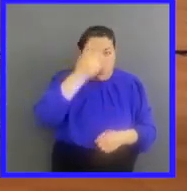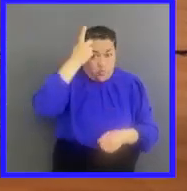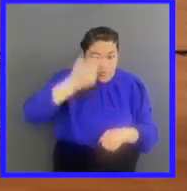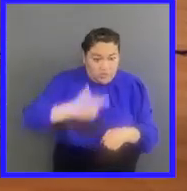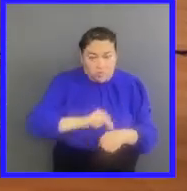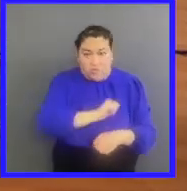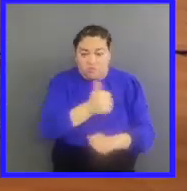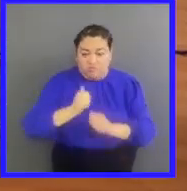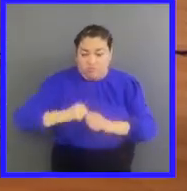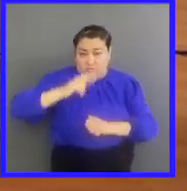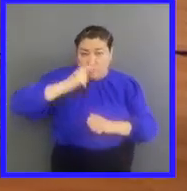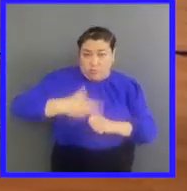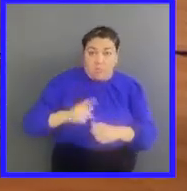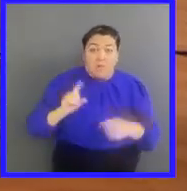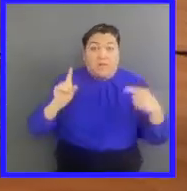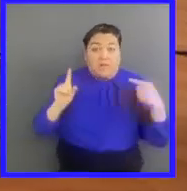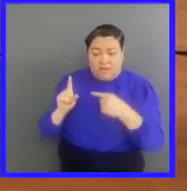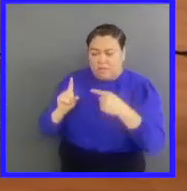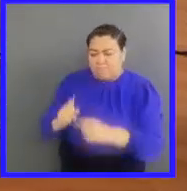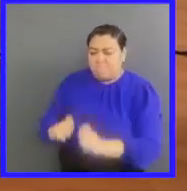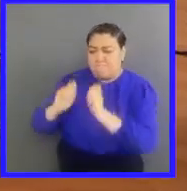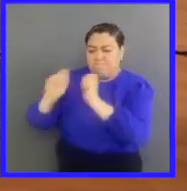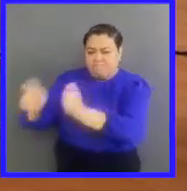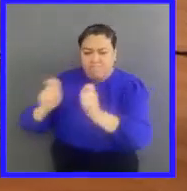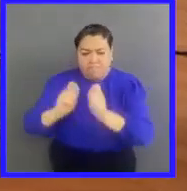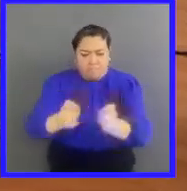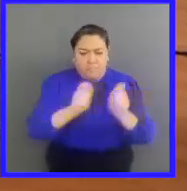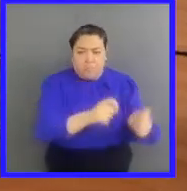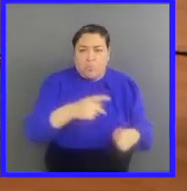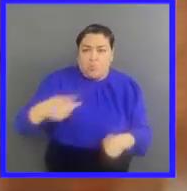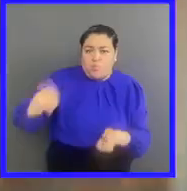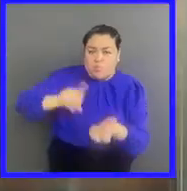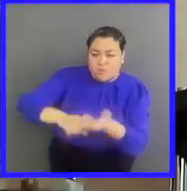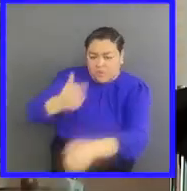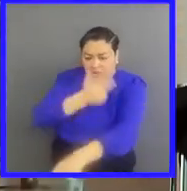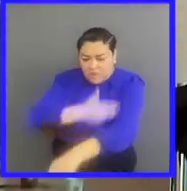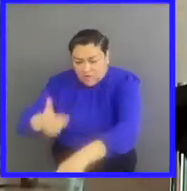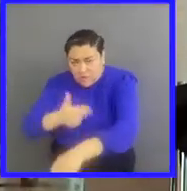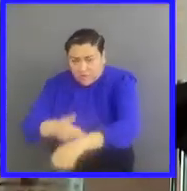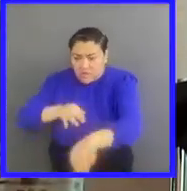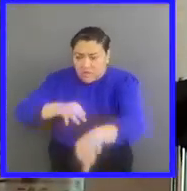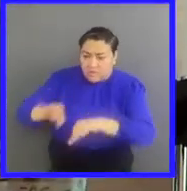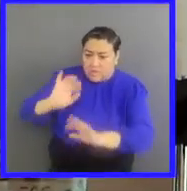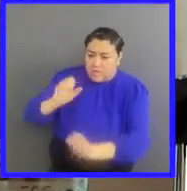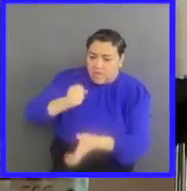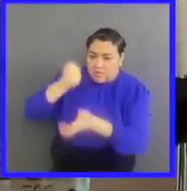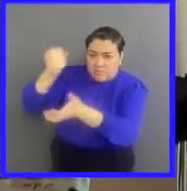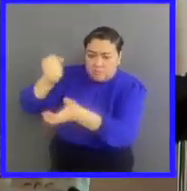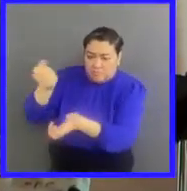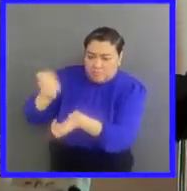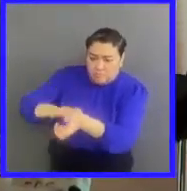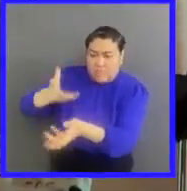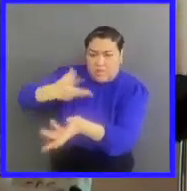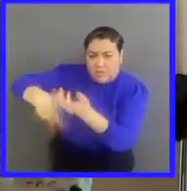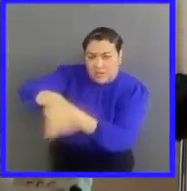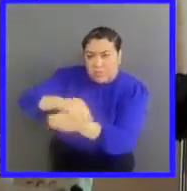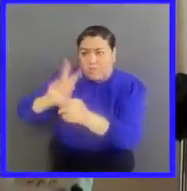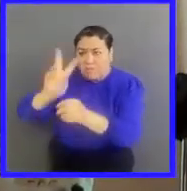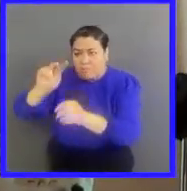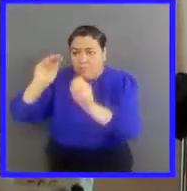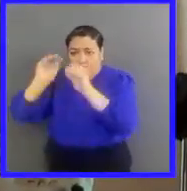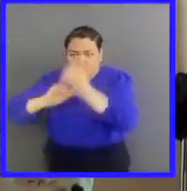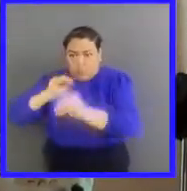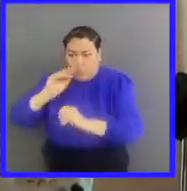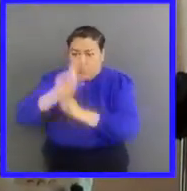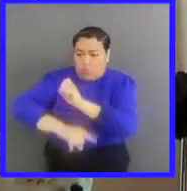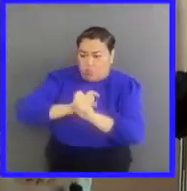sus competencias, tendrán atribuciones organizacionales, de presupuesto, de gestión, programación, anual de trabajo,